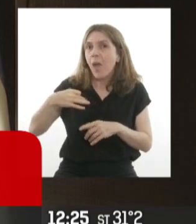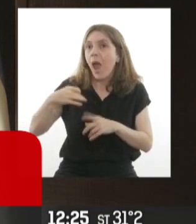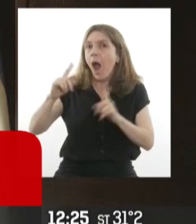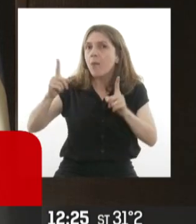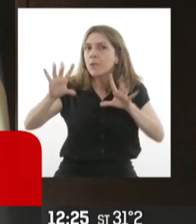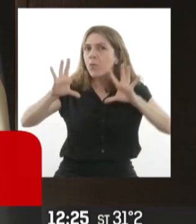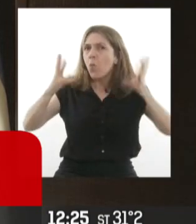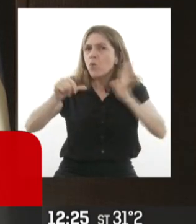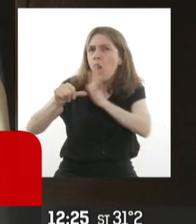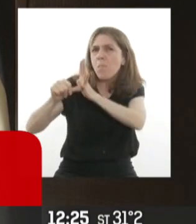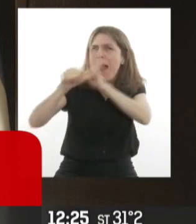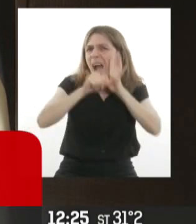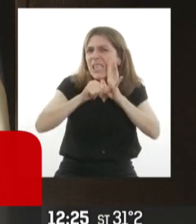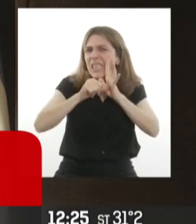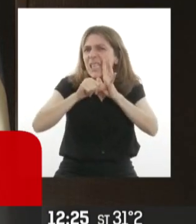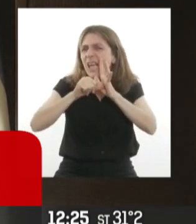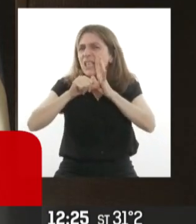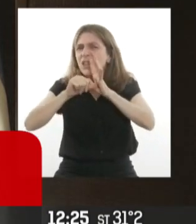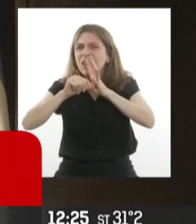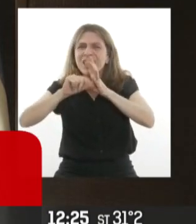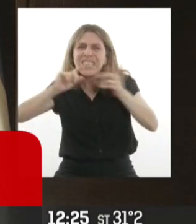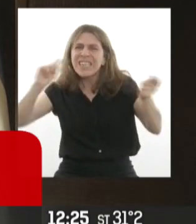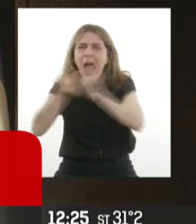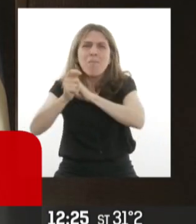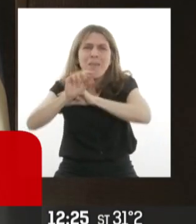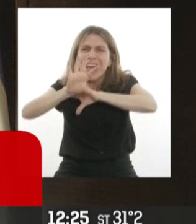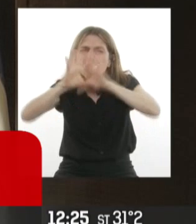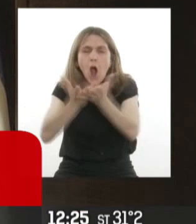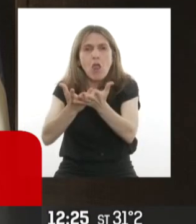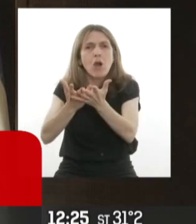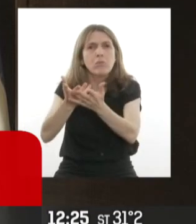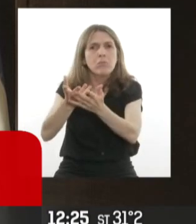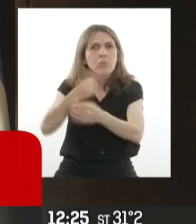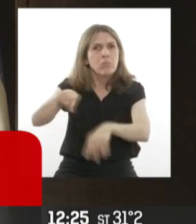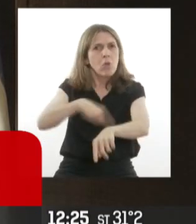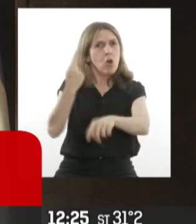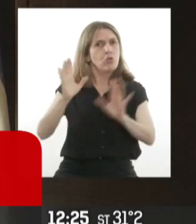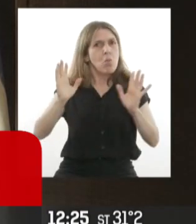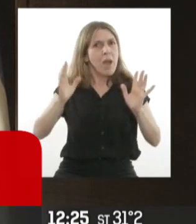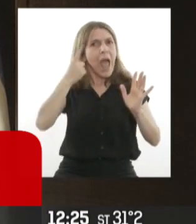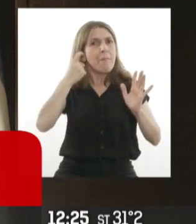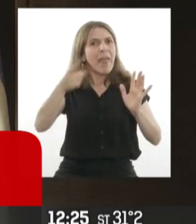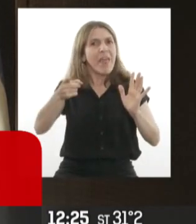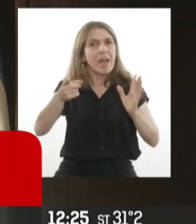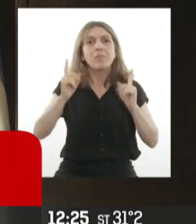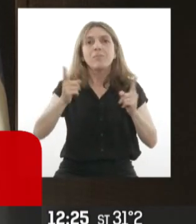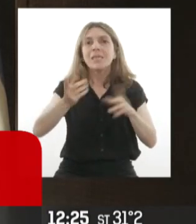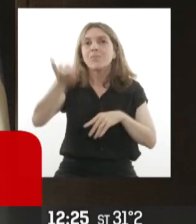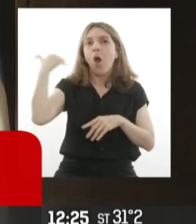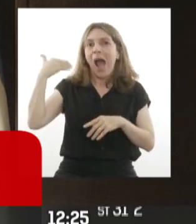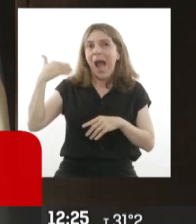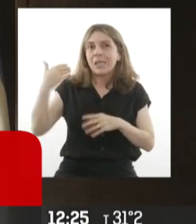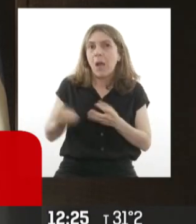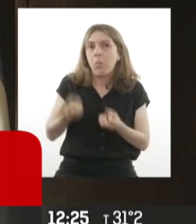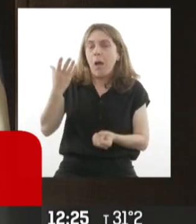mundo está viviendo. Porque la realidad también indica que así como la revolución digital avanzó